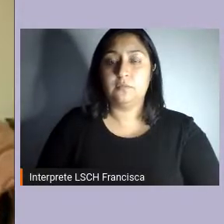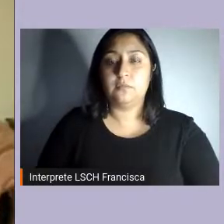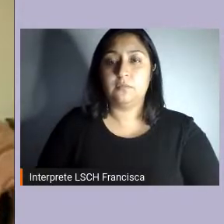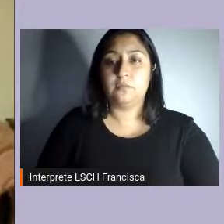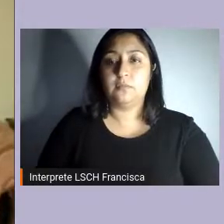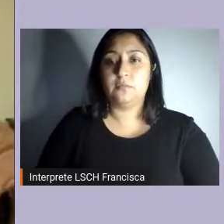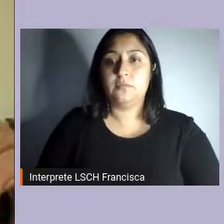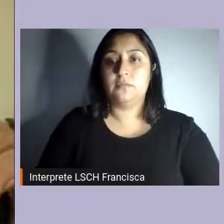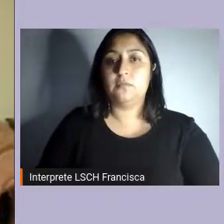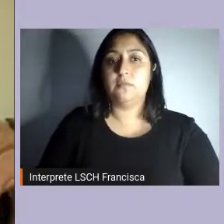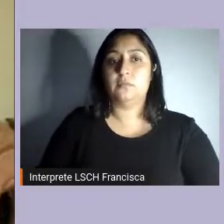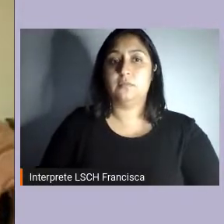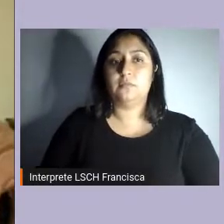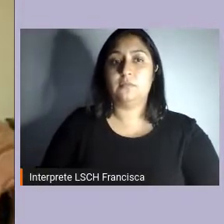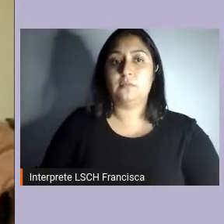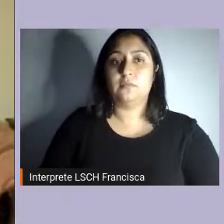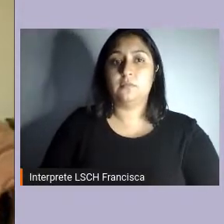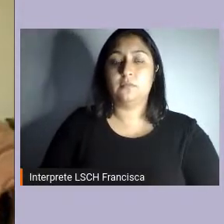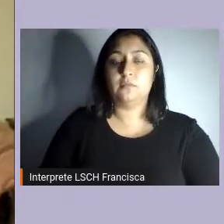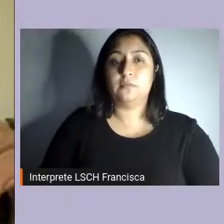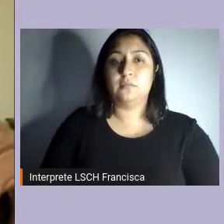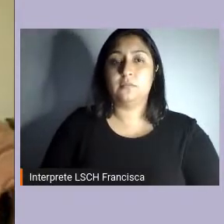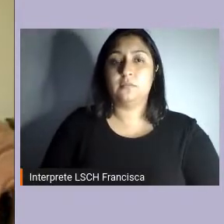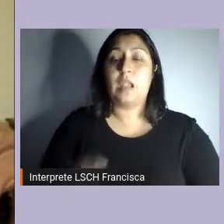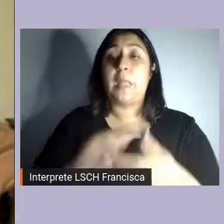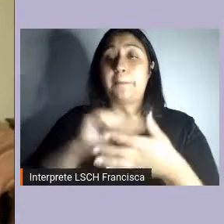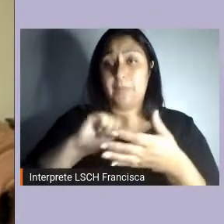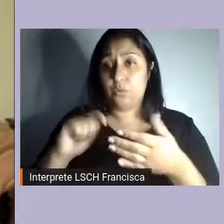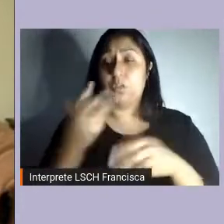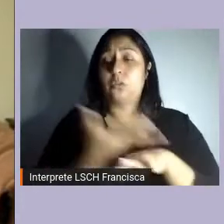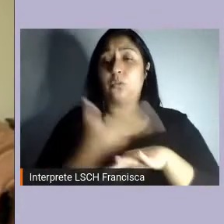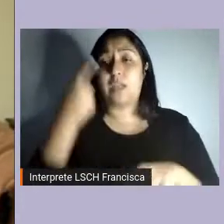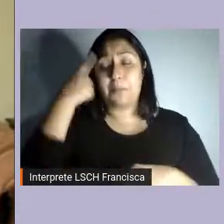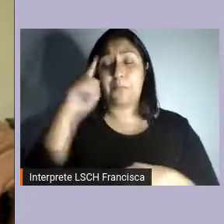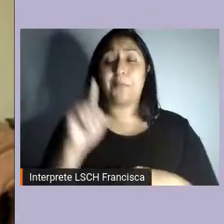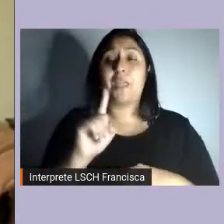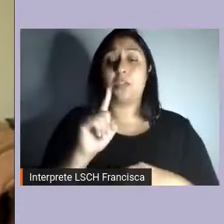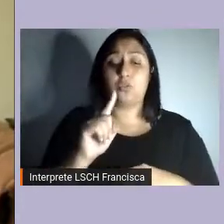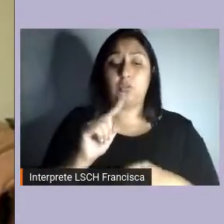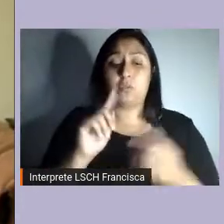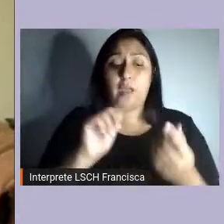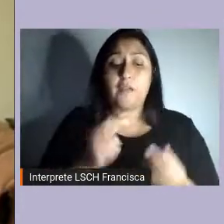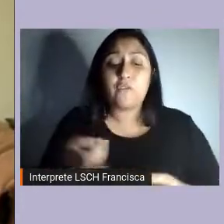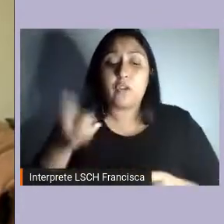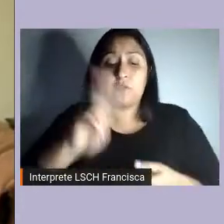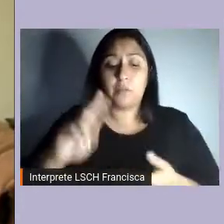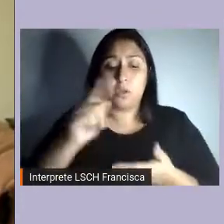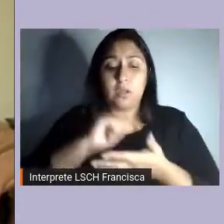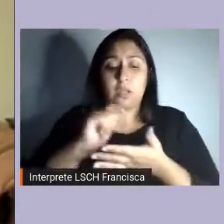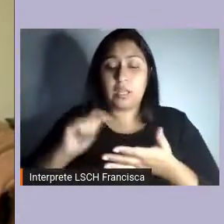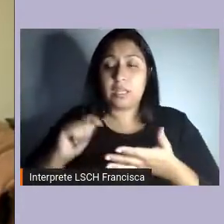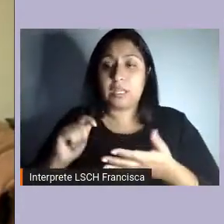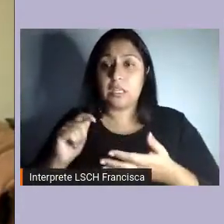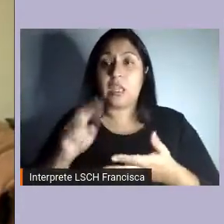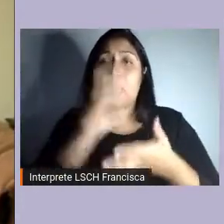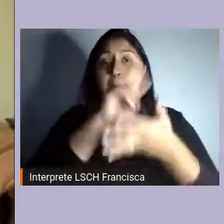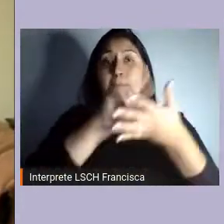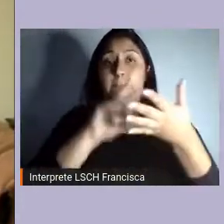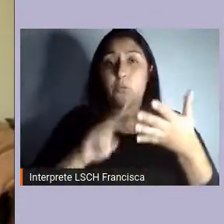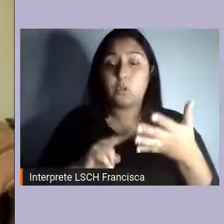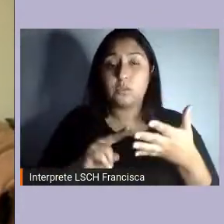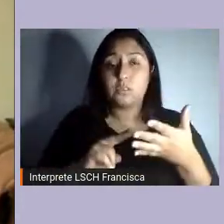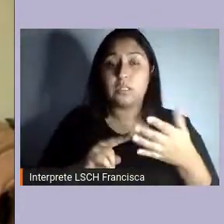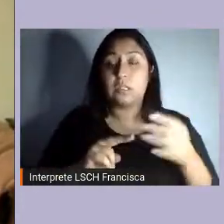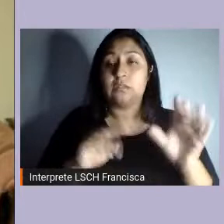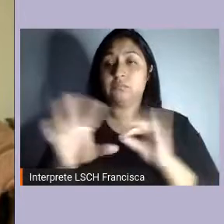Jorge, claro, los manuscritos están, pero están transcritos de todas maneras en Poesía Reunida de Violeta